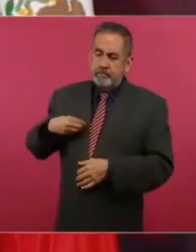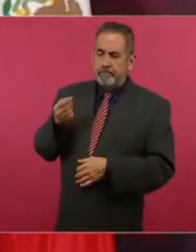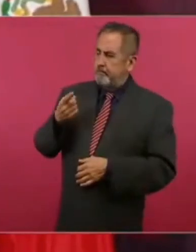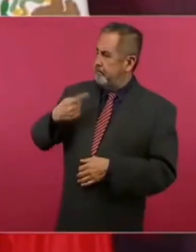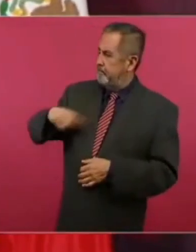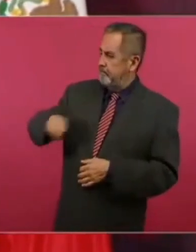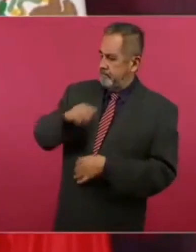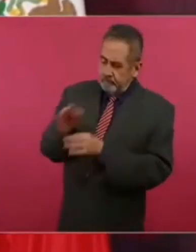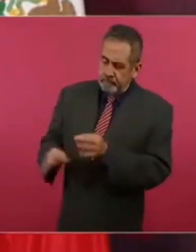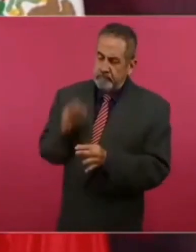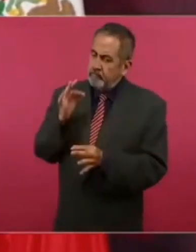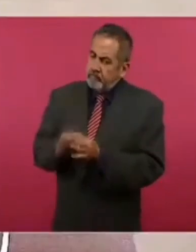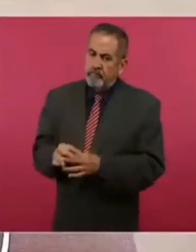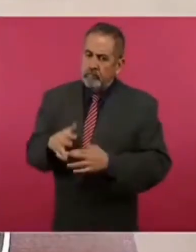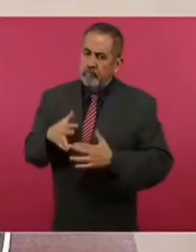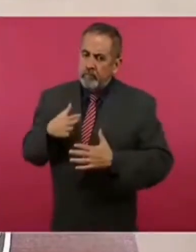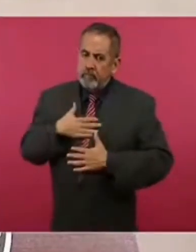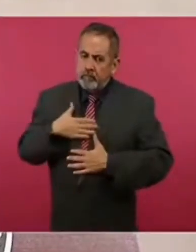de